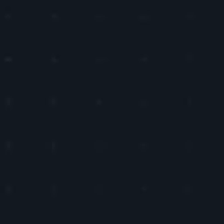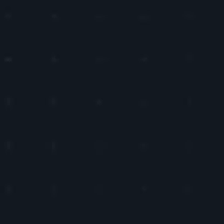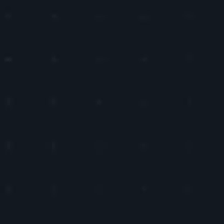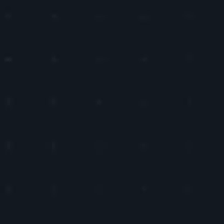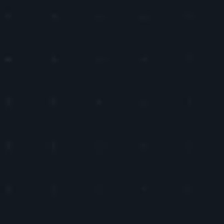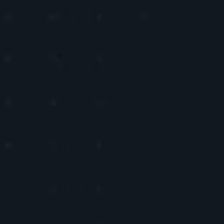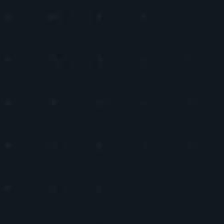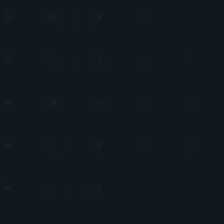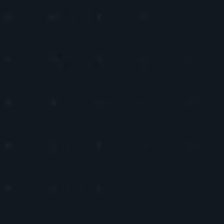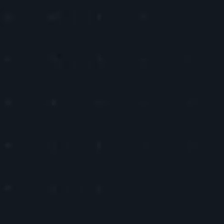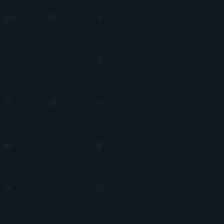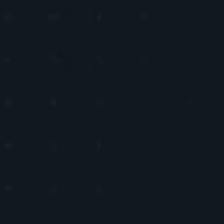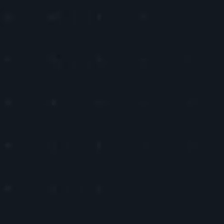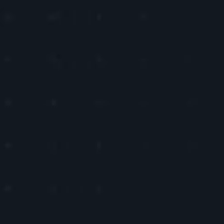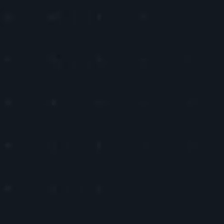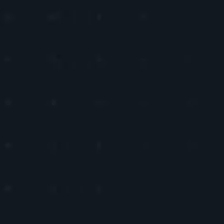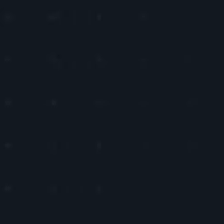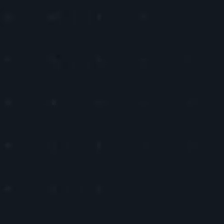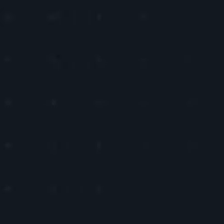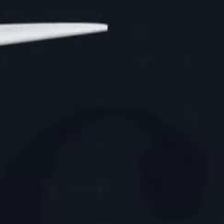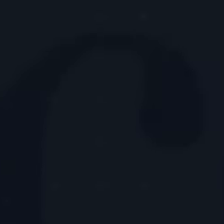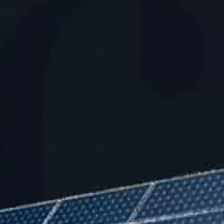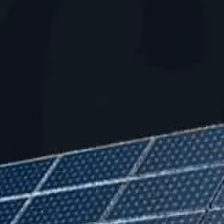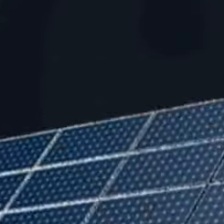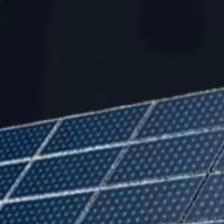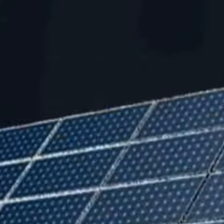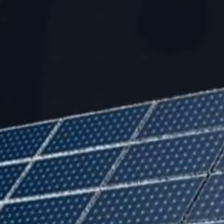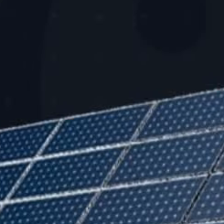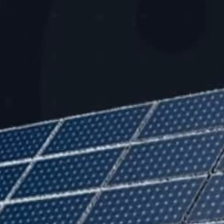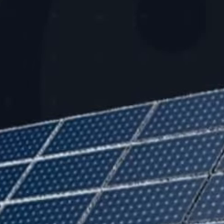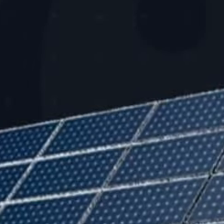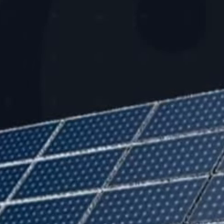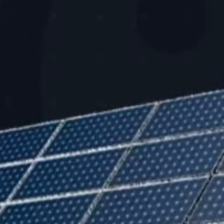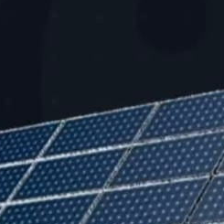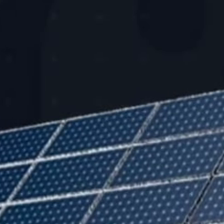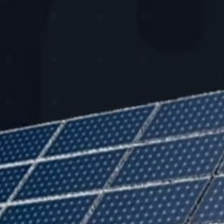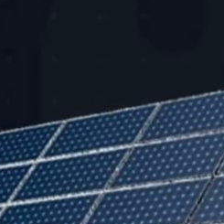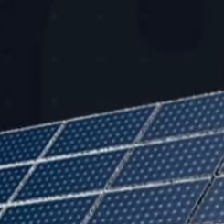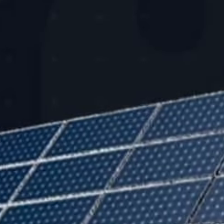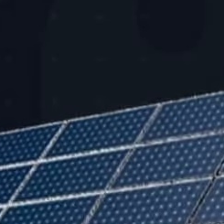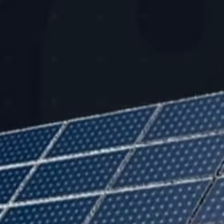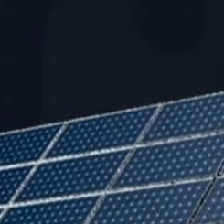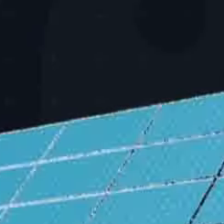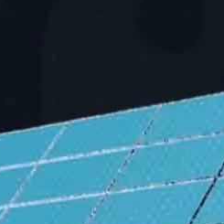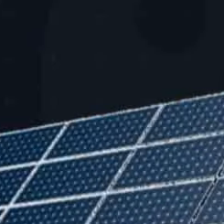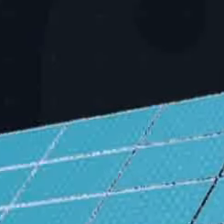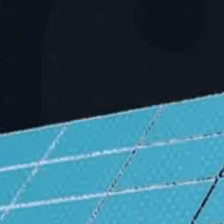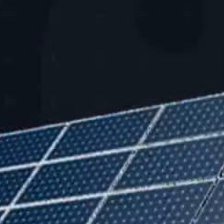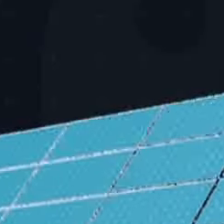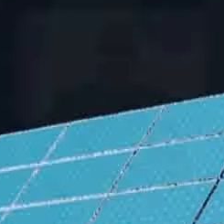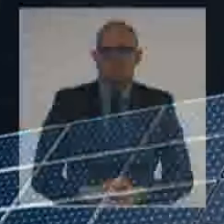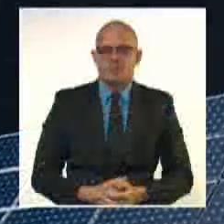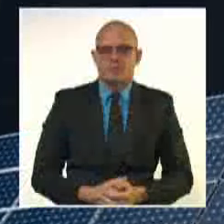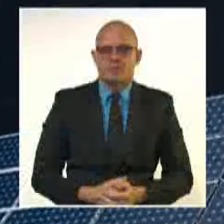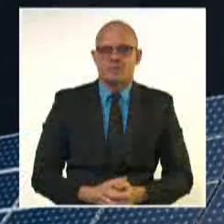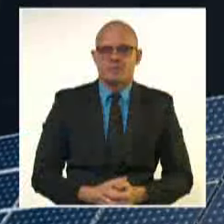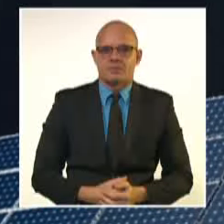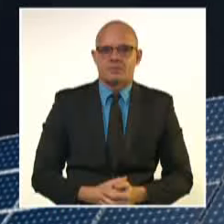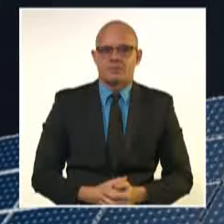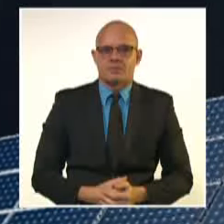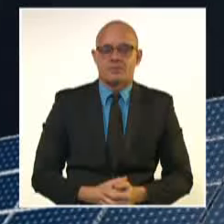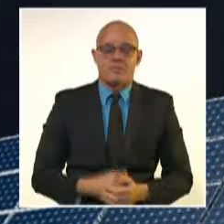2025. La revista Science elige como gran avance del año el auge de las energías renovables a escala global, sobre todo de la